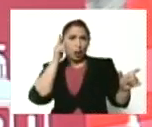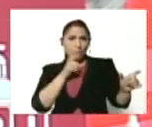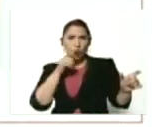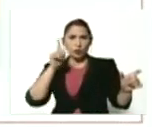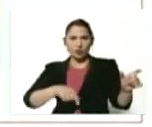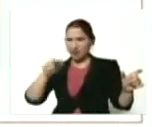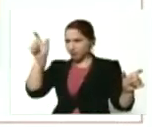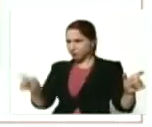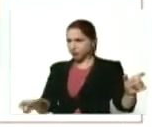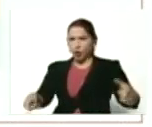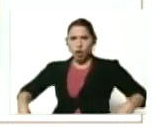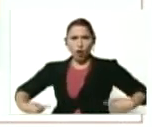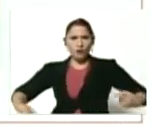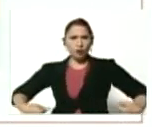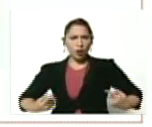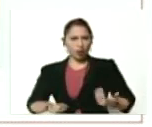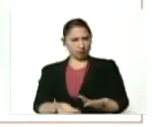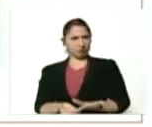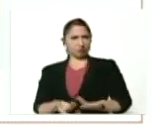alias Doble Rueda.